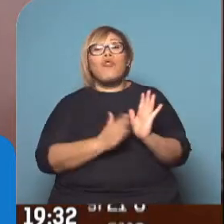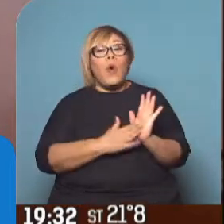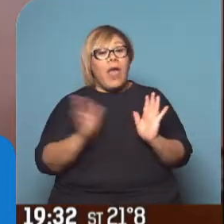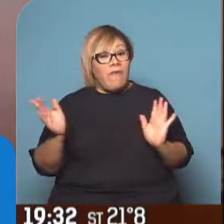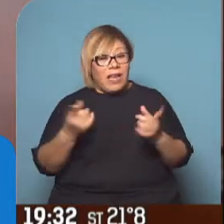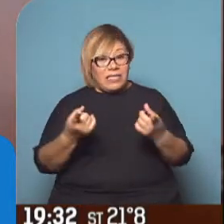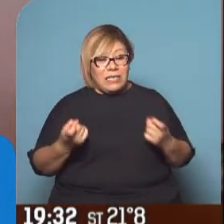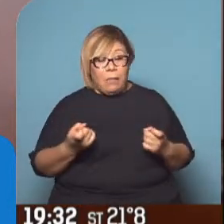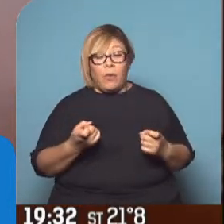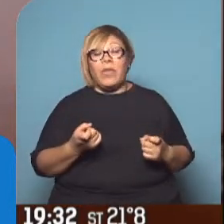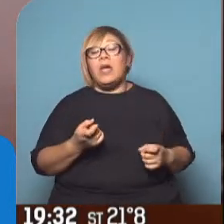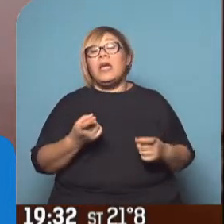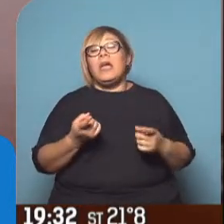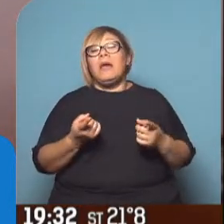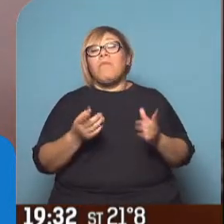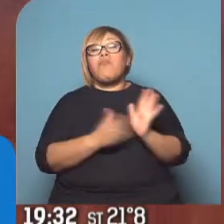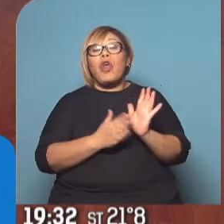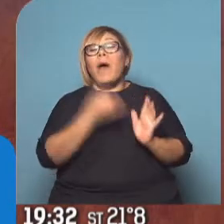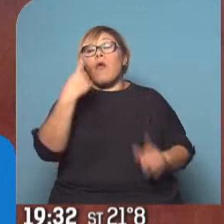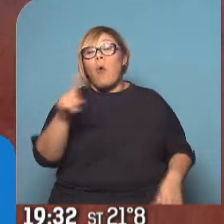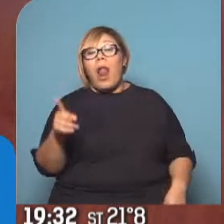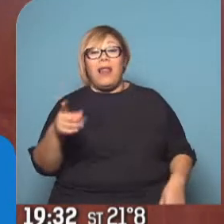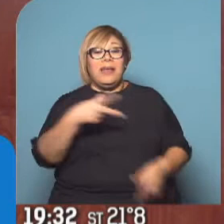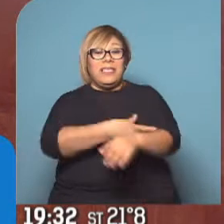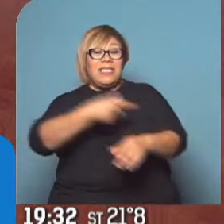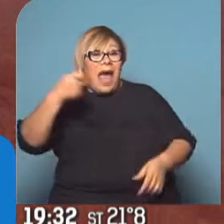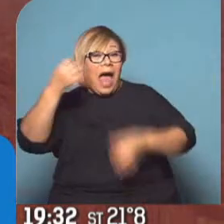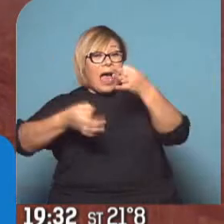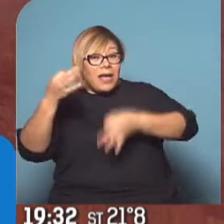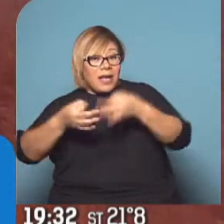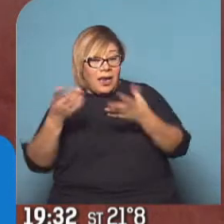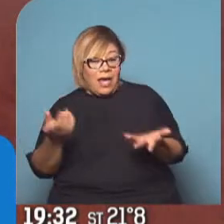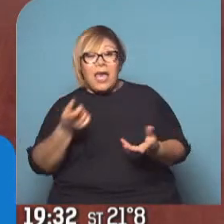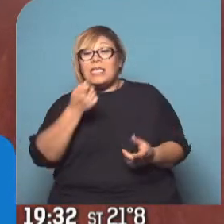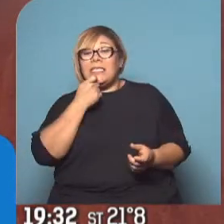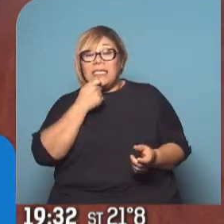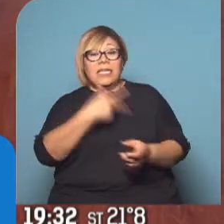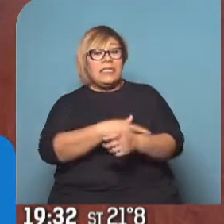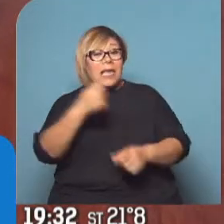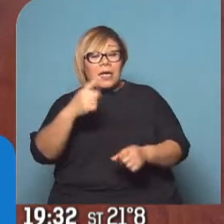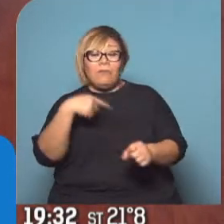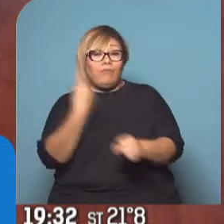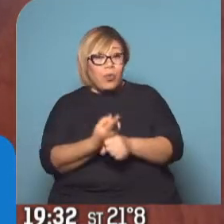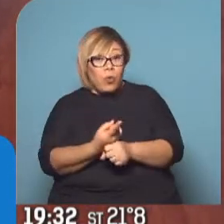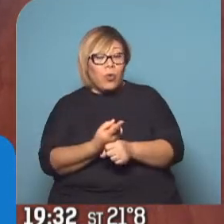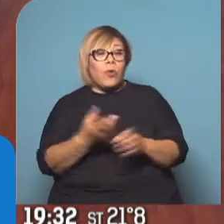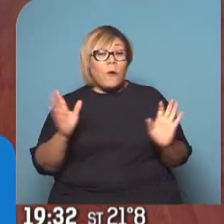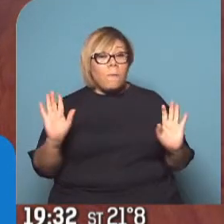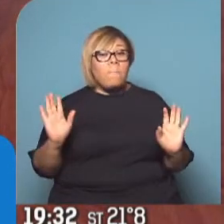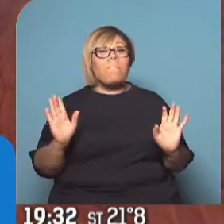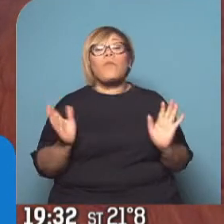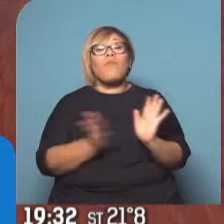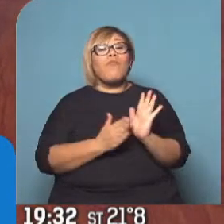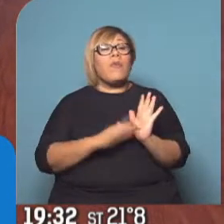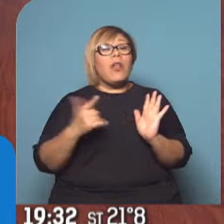por vía toxicológica, va a haber que verlo probar o no, por el contrario, demostrar que no hay pruebas en ese sentido,